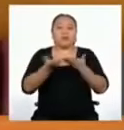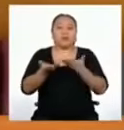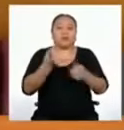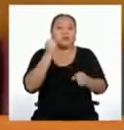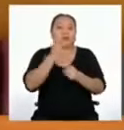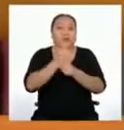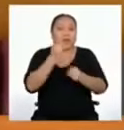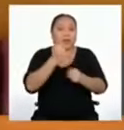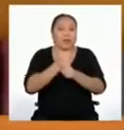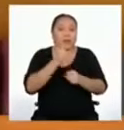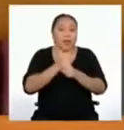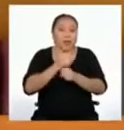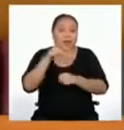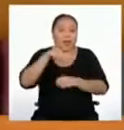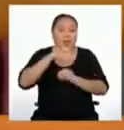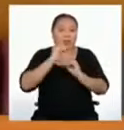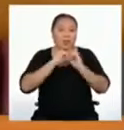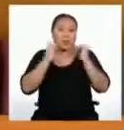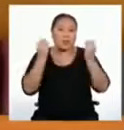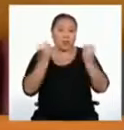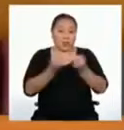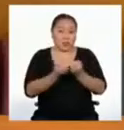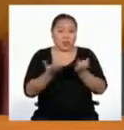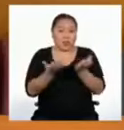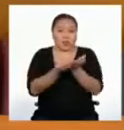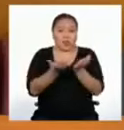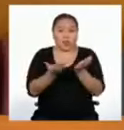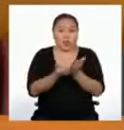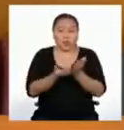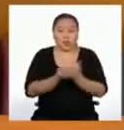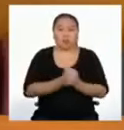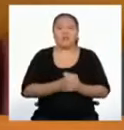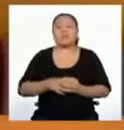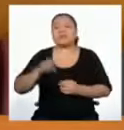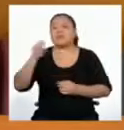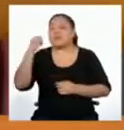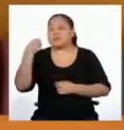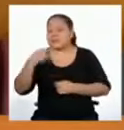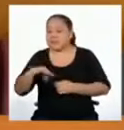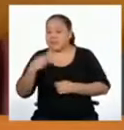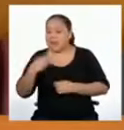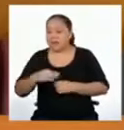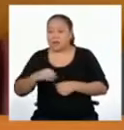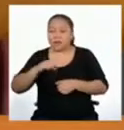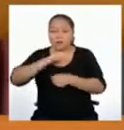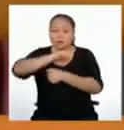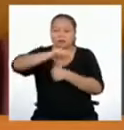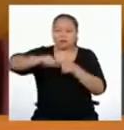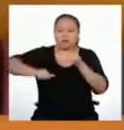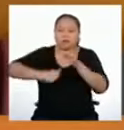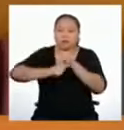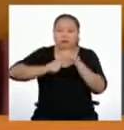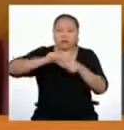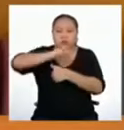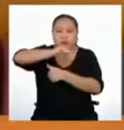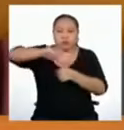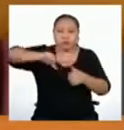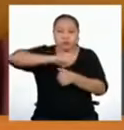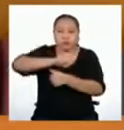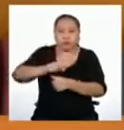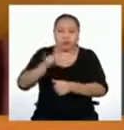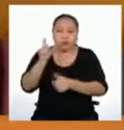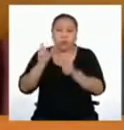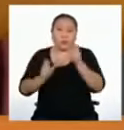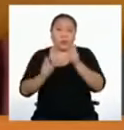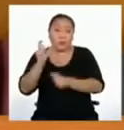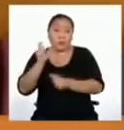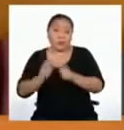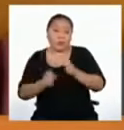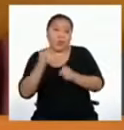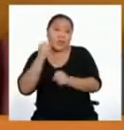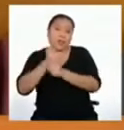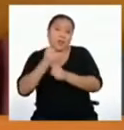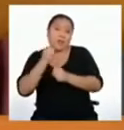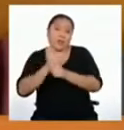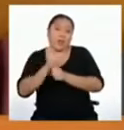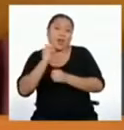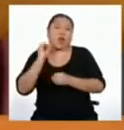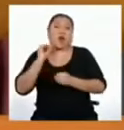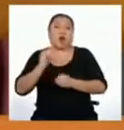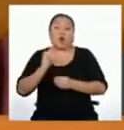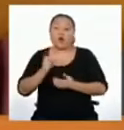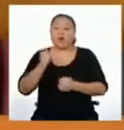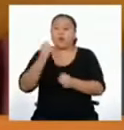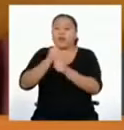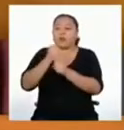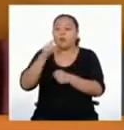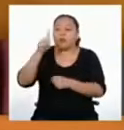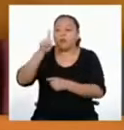con todo grupo de personas que compartan un mismo espacio o trabajen en el mismo proyecto. La organización es muy útil